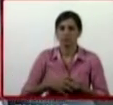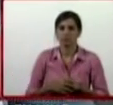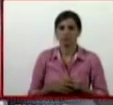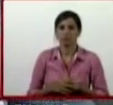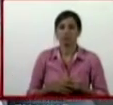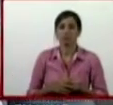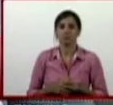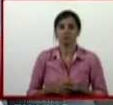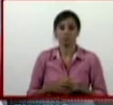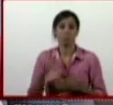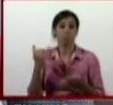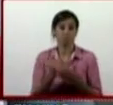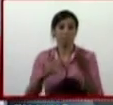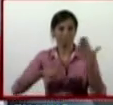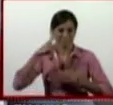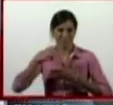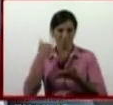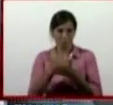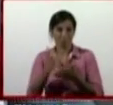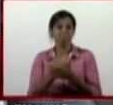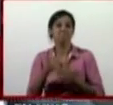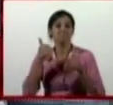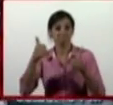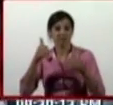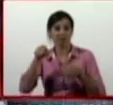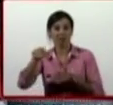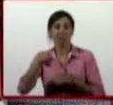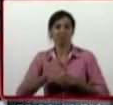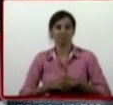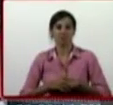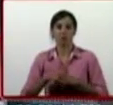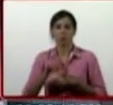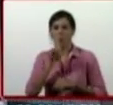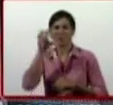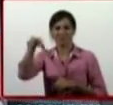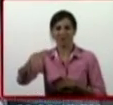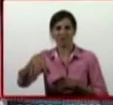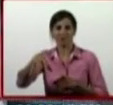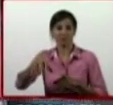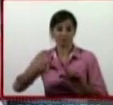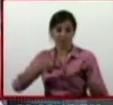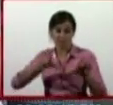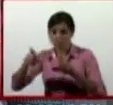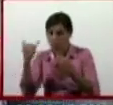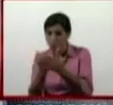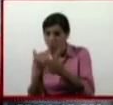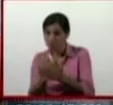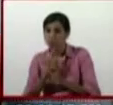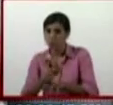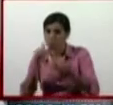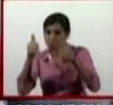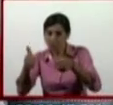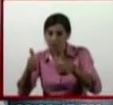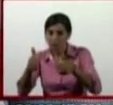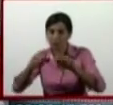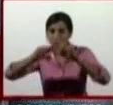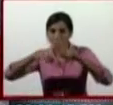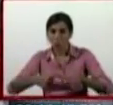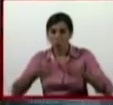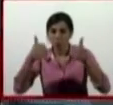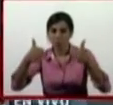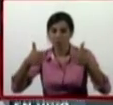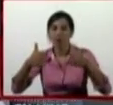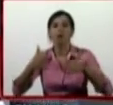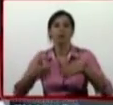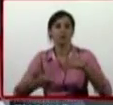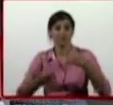en los Valles del Tuy. Y va a ser el lanzamiento, cuando tengamos listo el piloto ya, y todos los cálculos hechos, porque